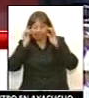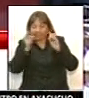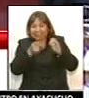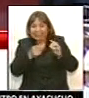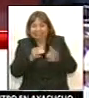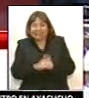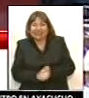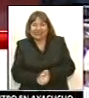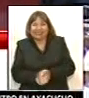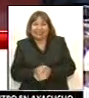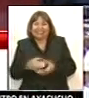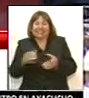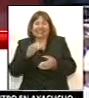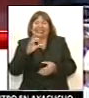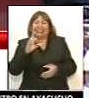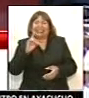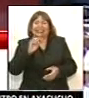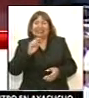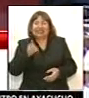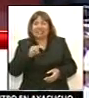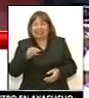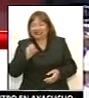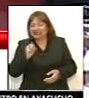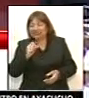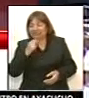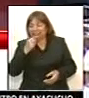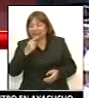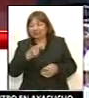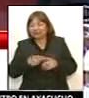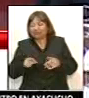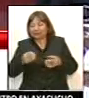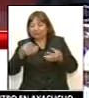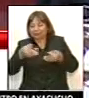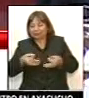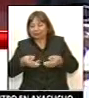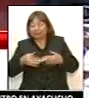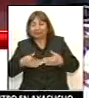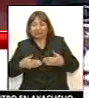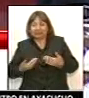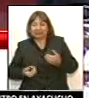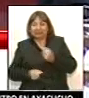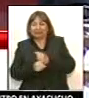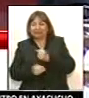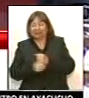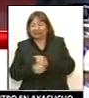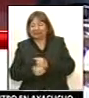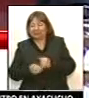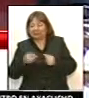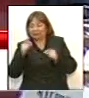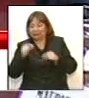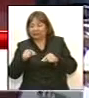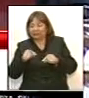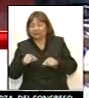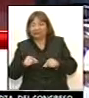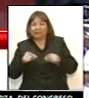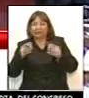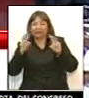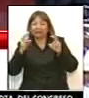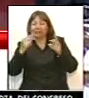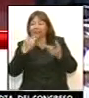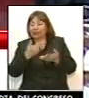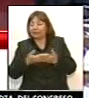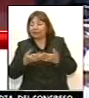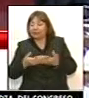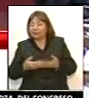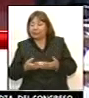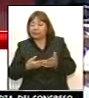señora congresista Luz Salgado, que la conozco y la respeto, pero creo que podemos trabajar en esas direcciones, porque acá, cuando habla del tema de mujer, lo habla